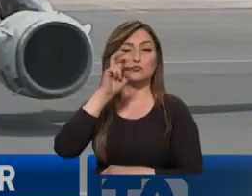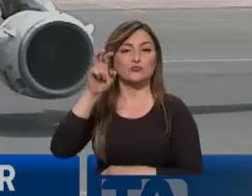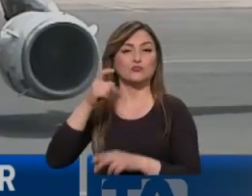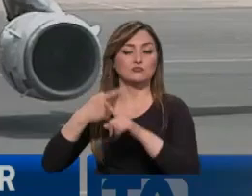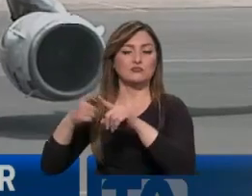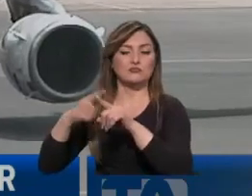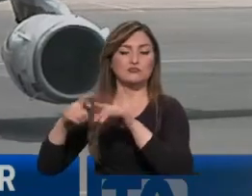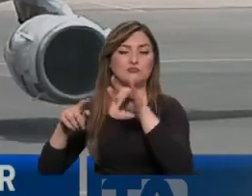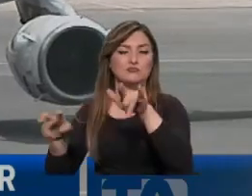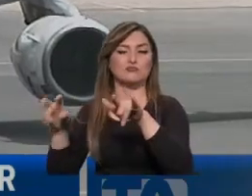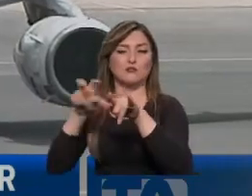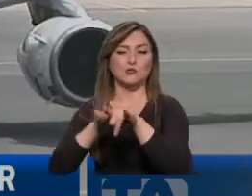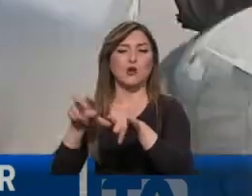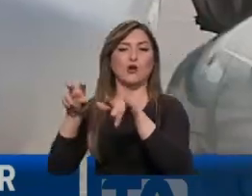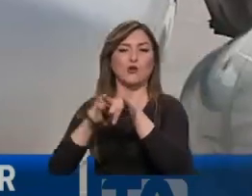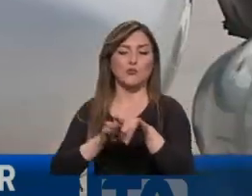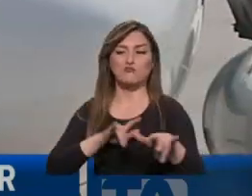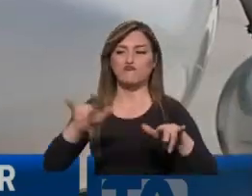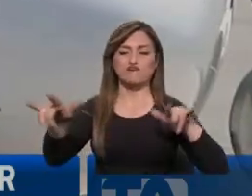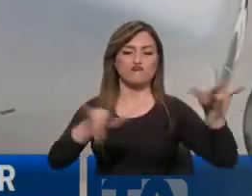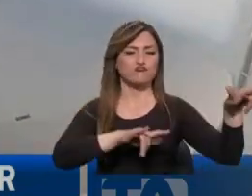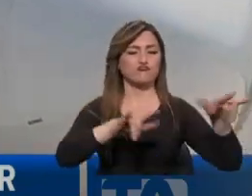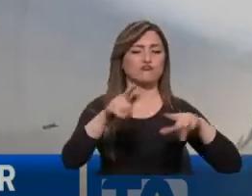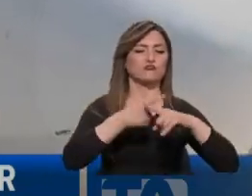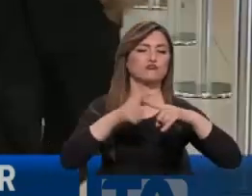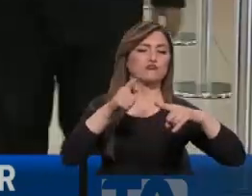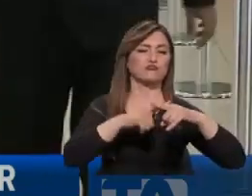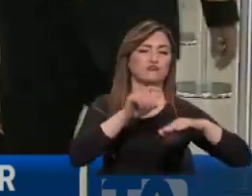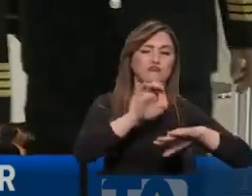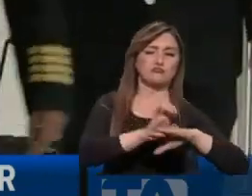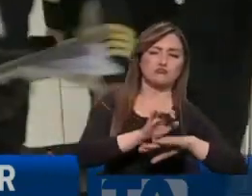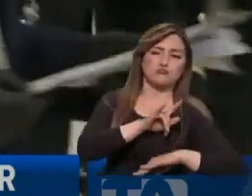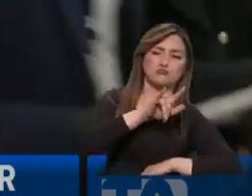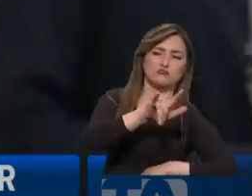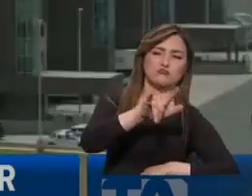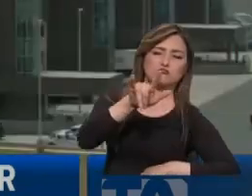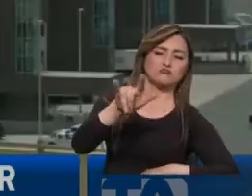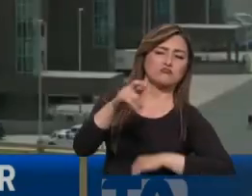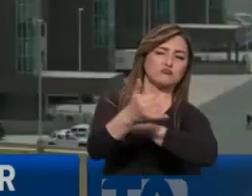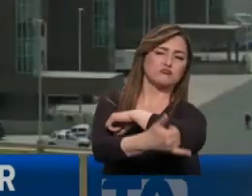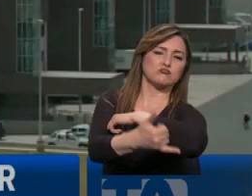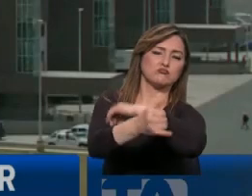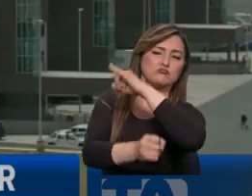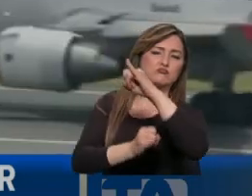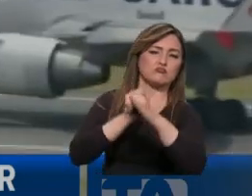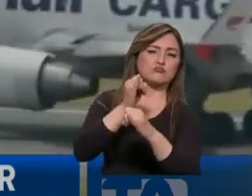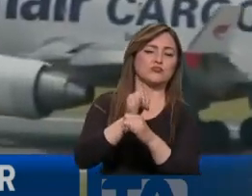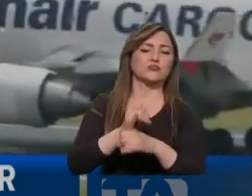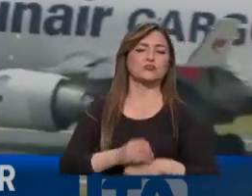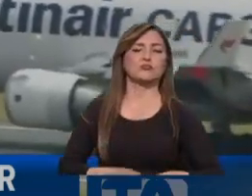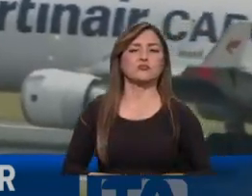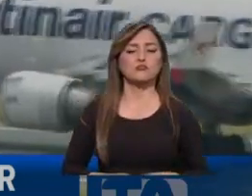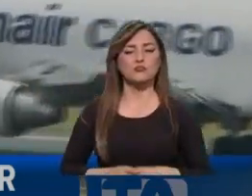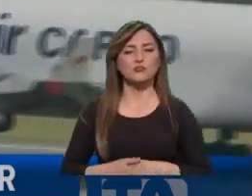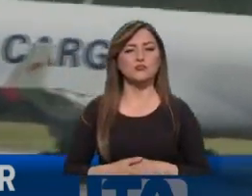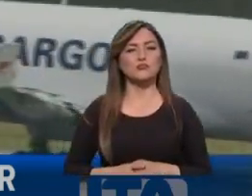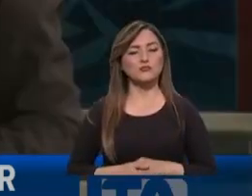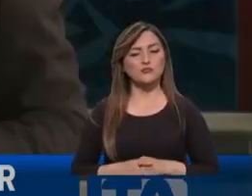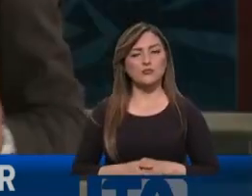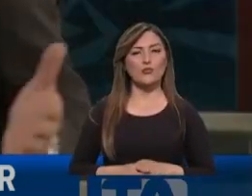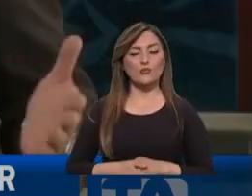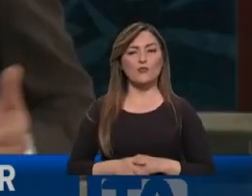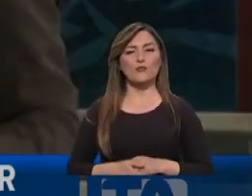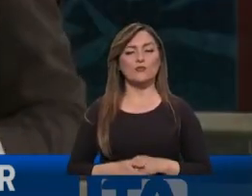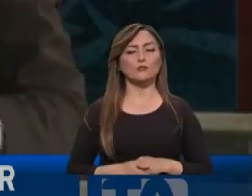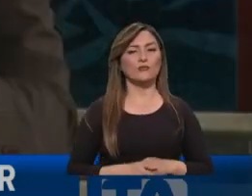pasajeros, se aumentarán rutas y frecuencias de las líneas aéreas internacionales y se propenderá a una política